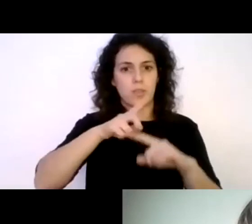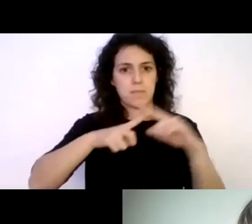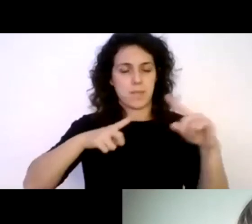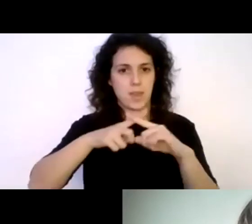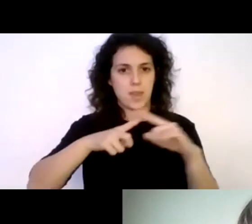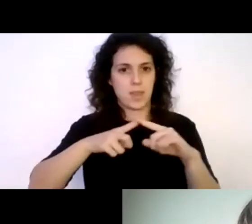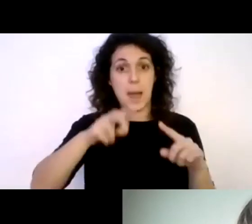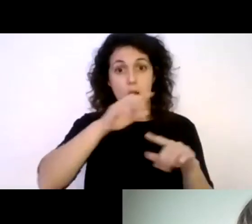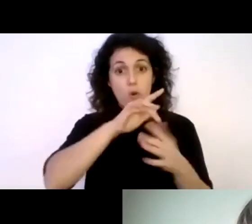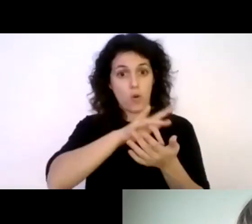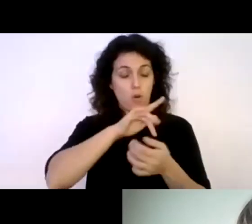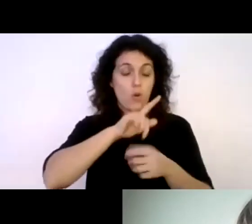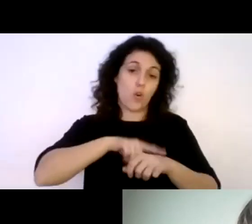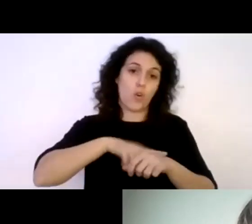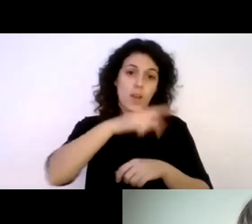de Madrid,